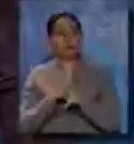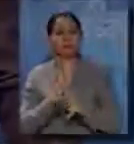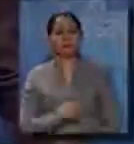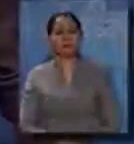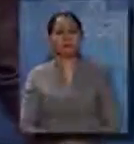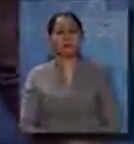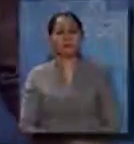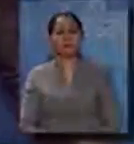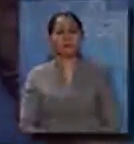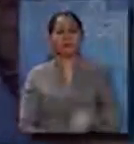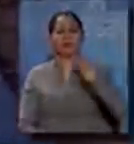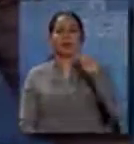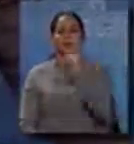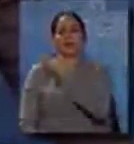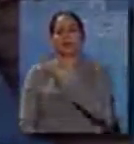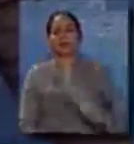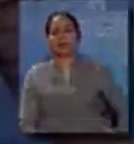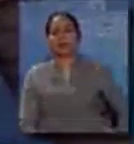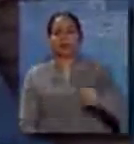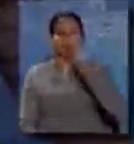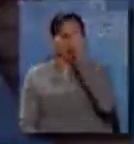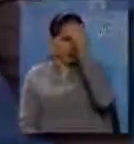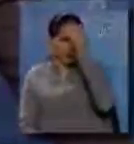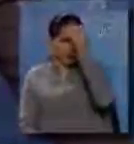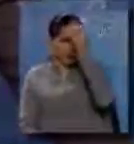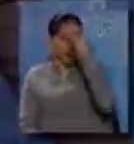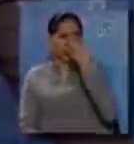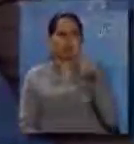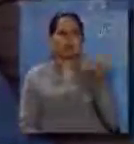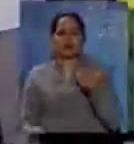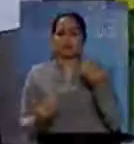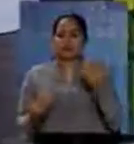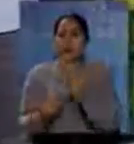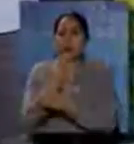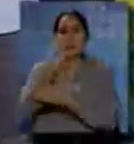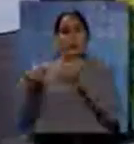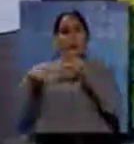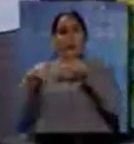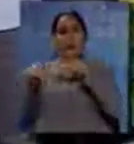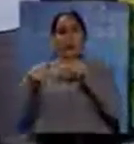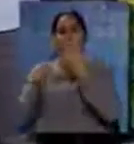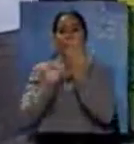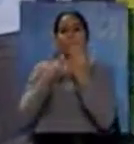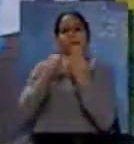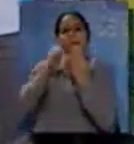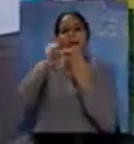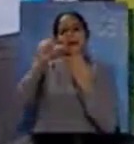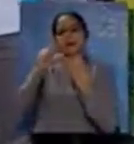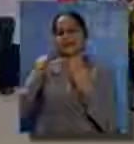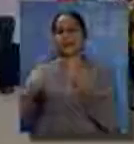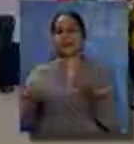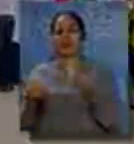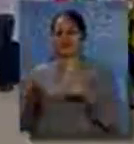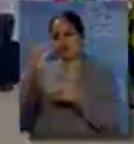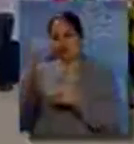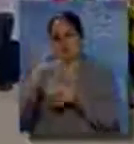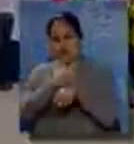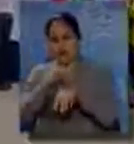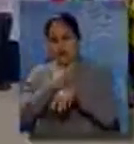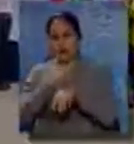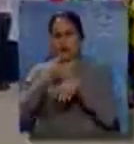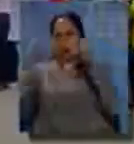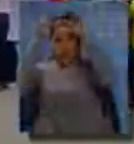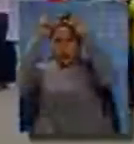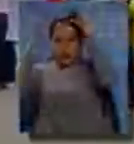El vicepresidente de la República, Jorge Glass, presidió la inauguración de un moderno centro de salud en Ancón, provincia de Santa Elena. La unidad